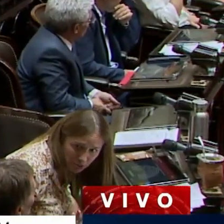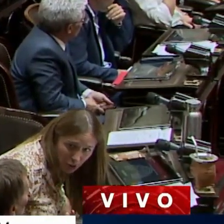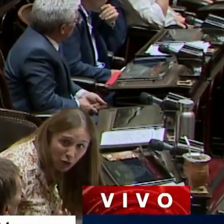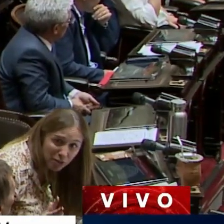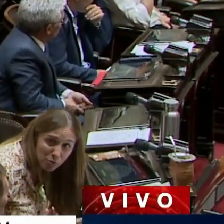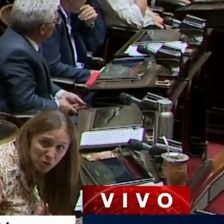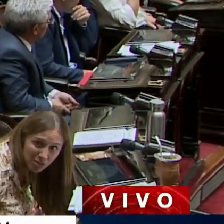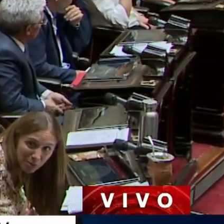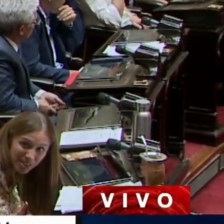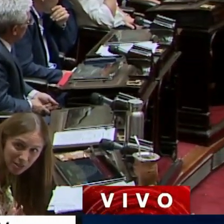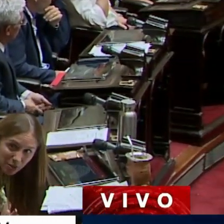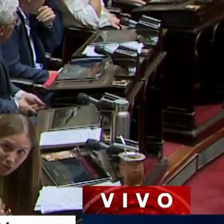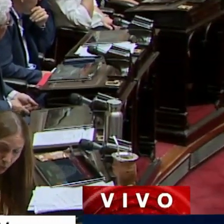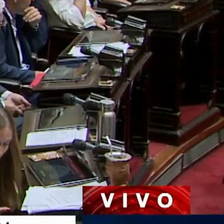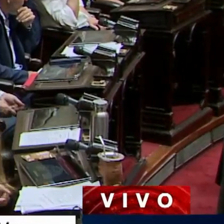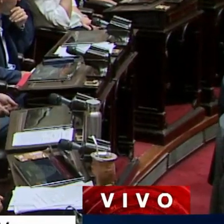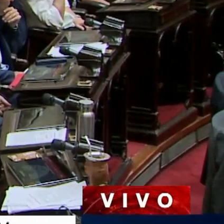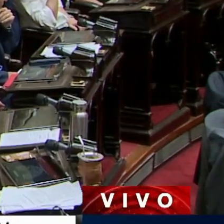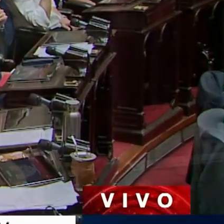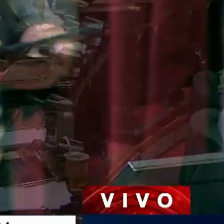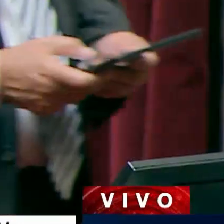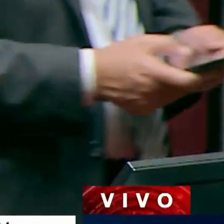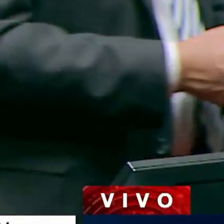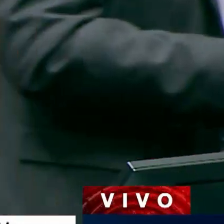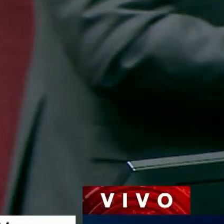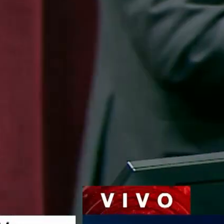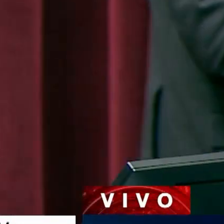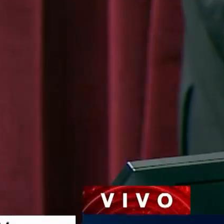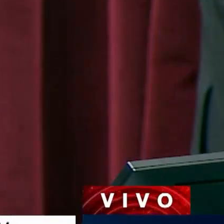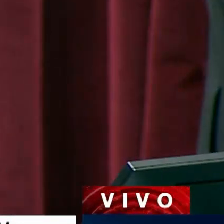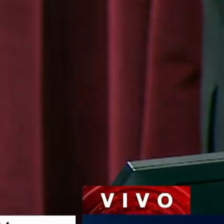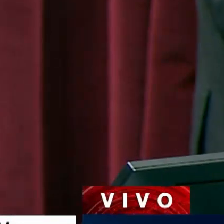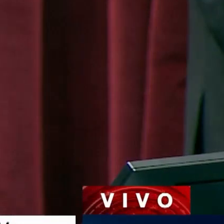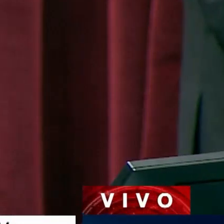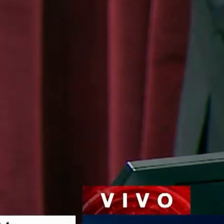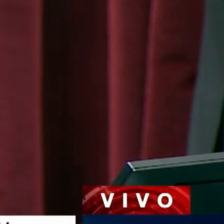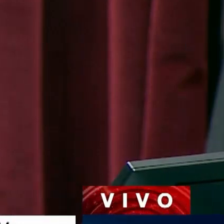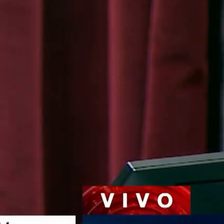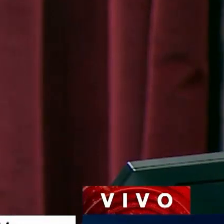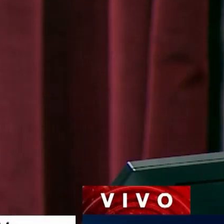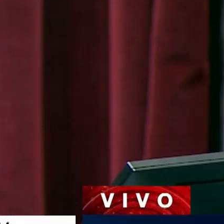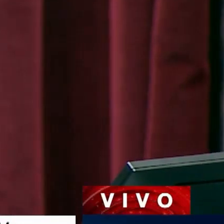Diputada Angelini no le toma. Diputada Natalia de la Sota.